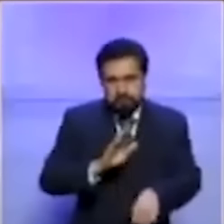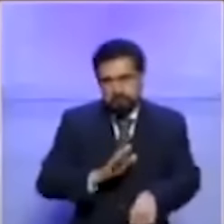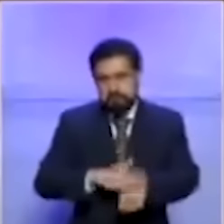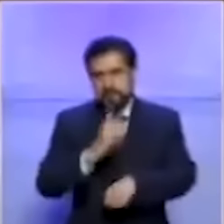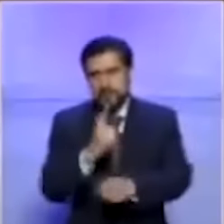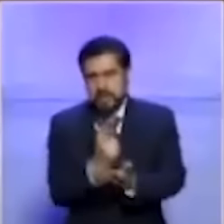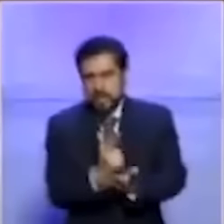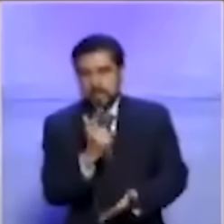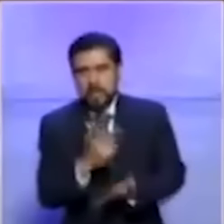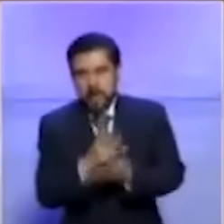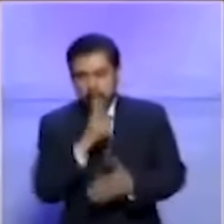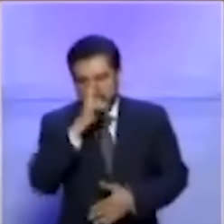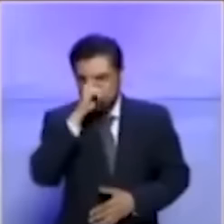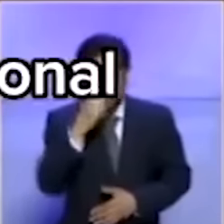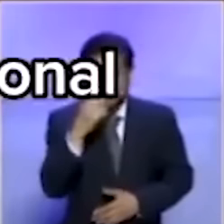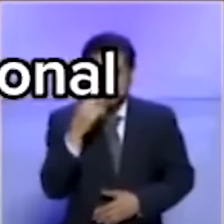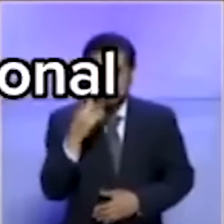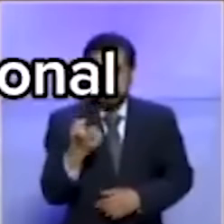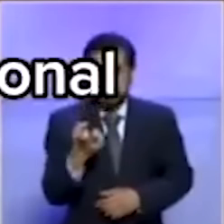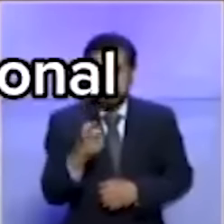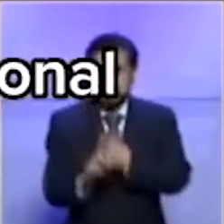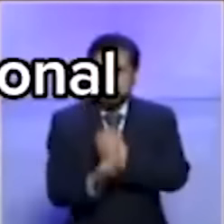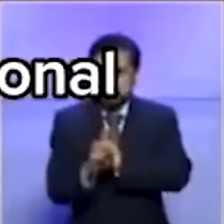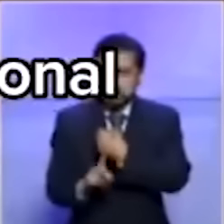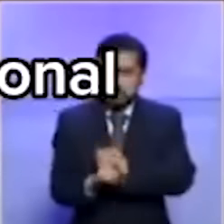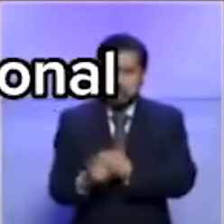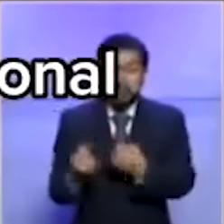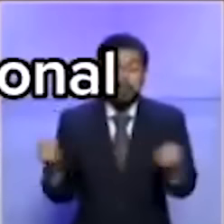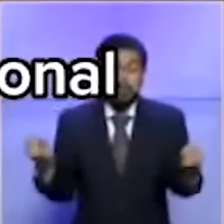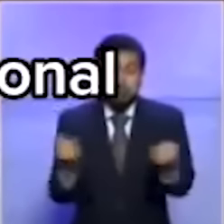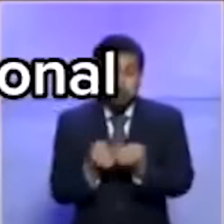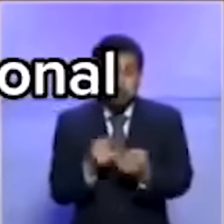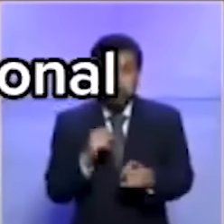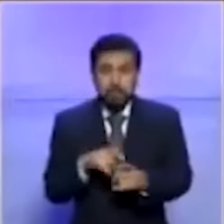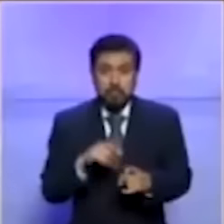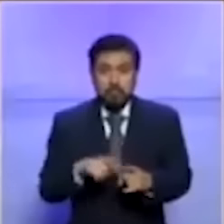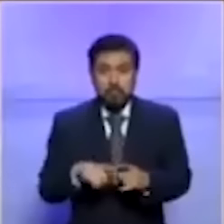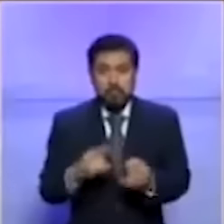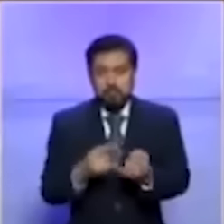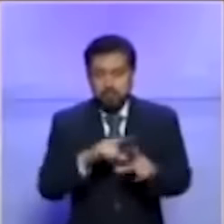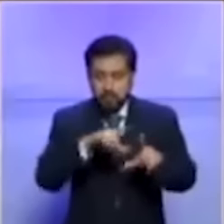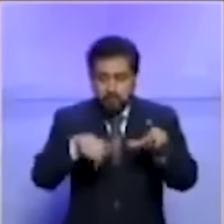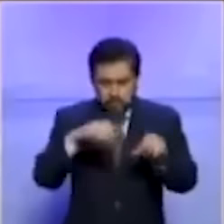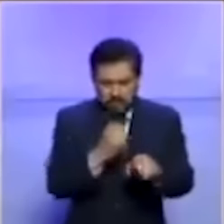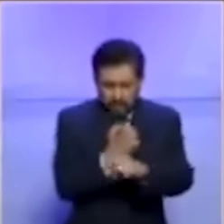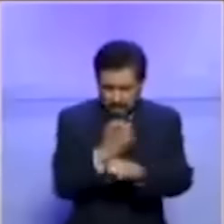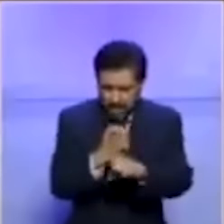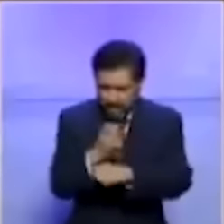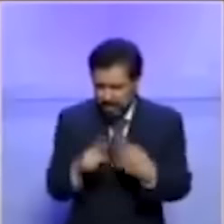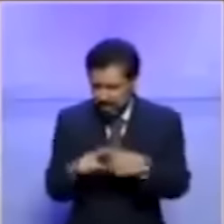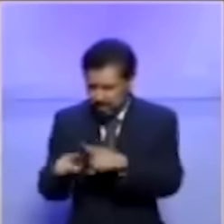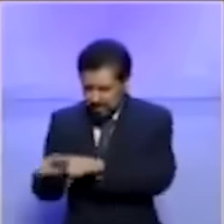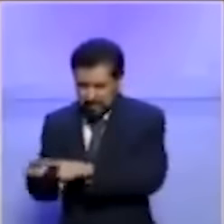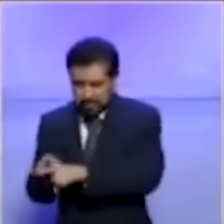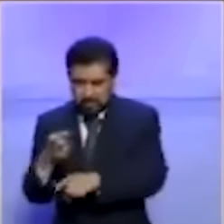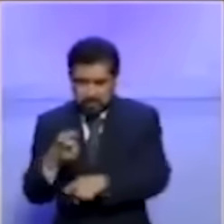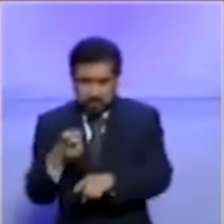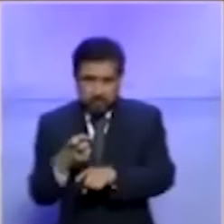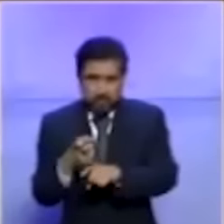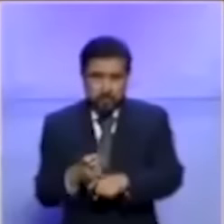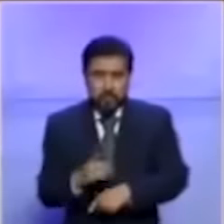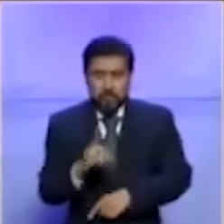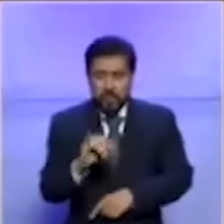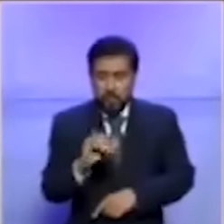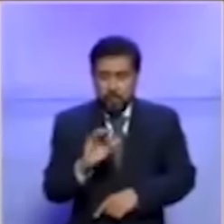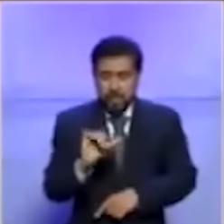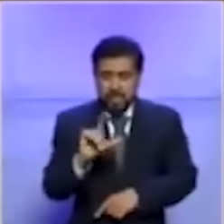cierto es que su repetición tuvo también un impacto en el ámbito nacional la democracia no debe reducirse